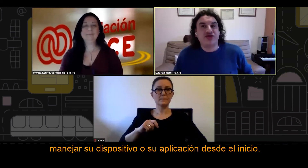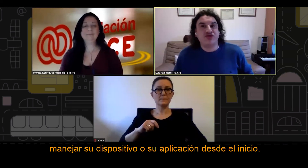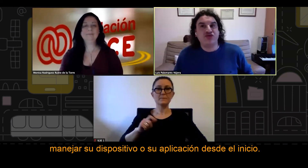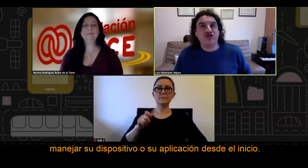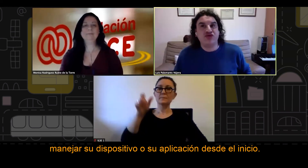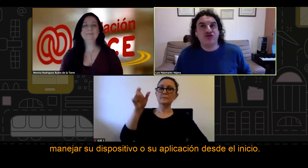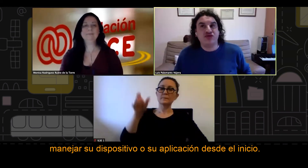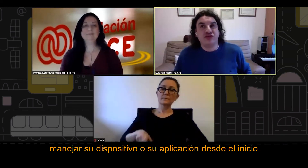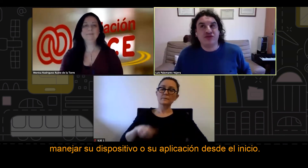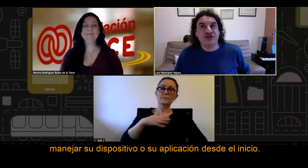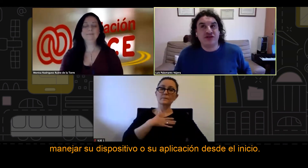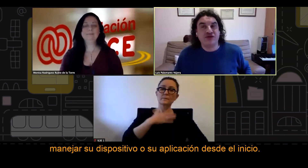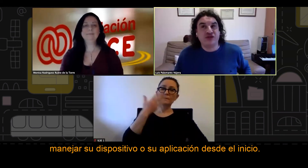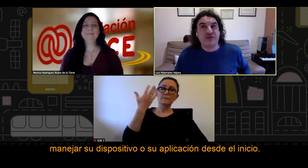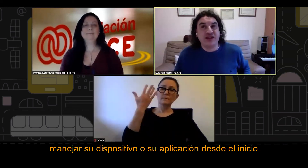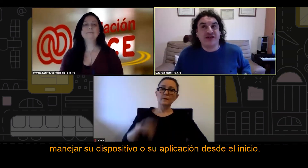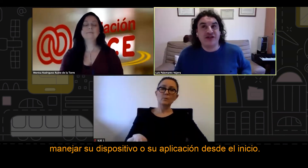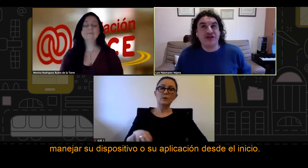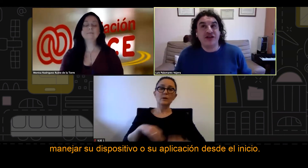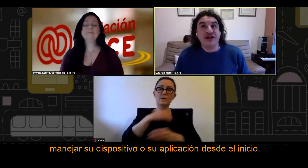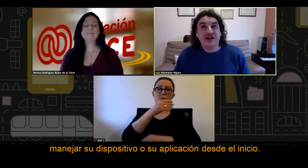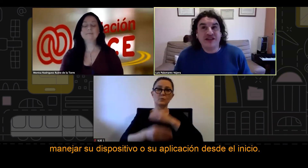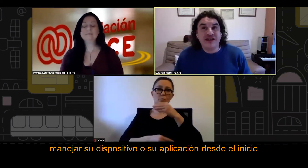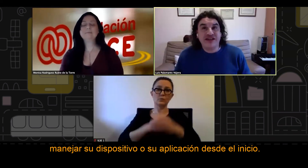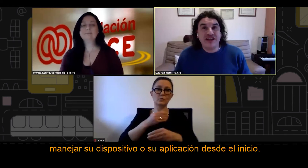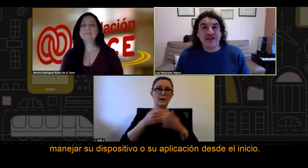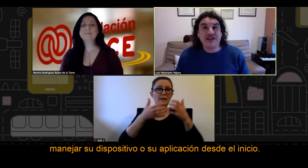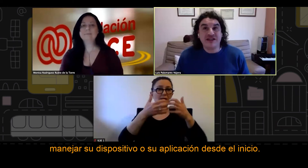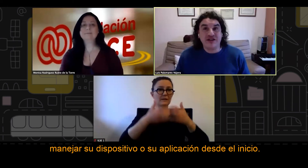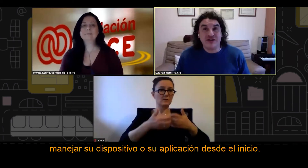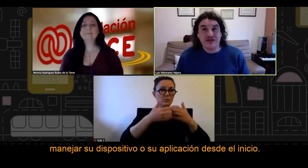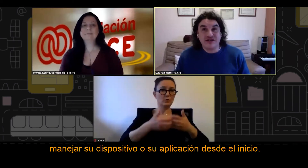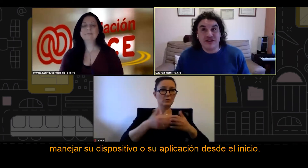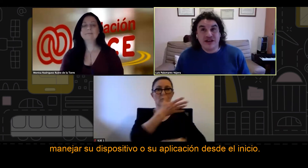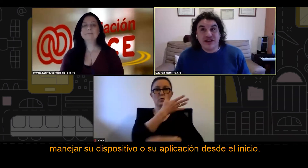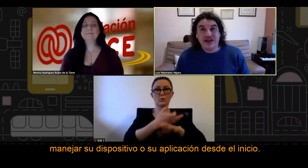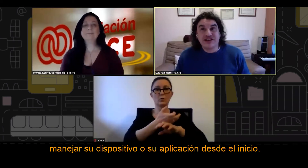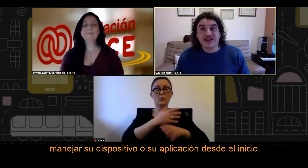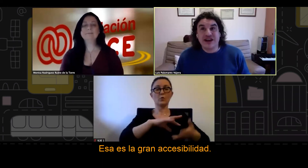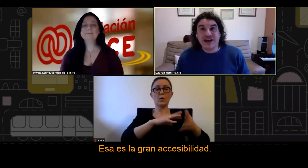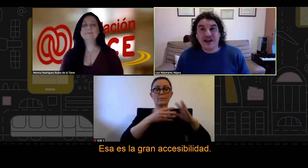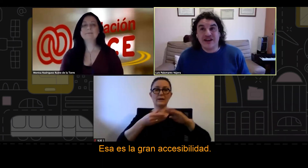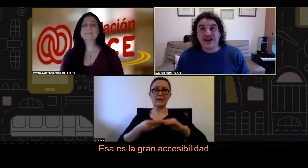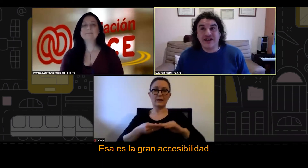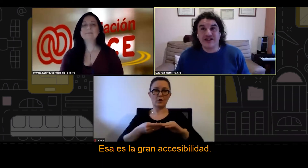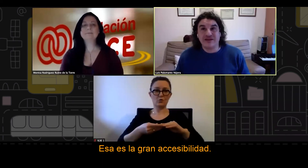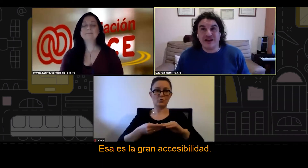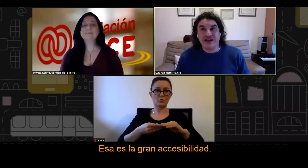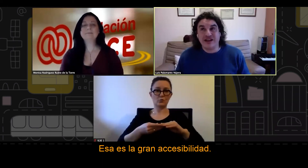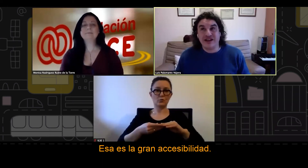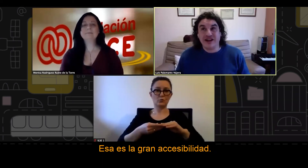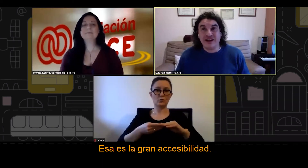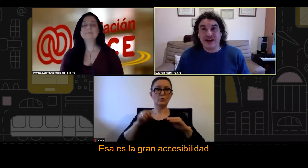manejar su dispositivo, su aplicación desde el inicio. Esa es la gran